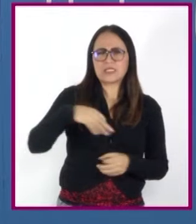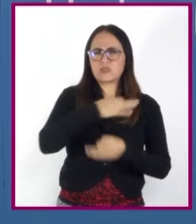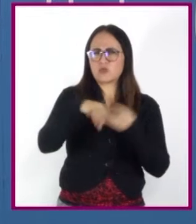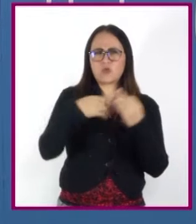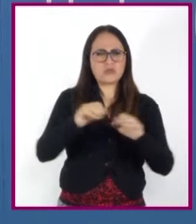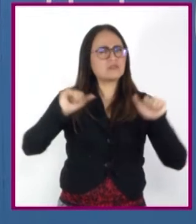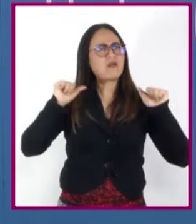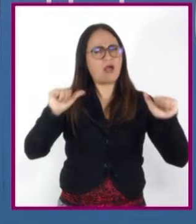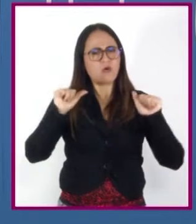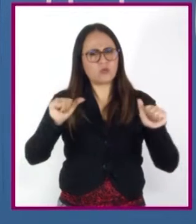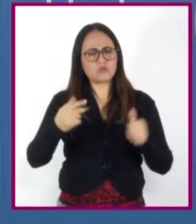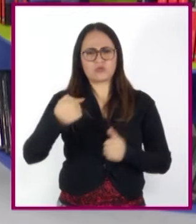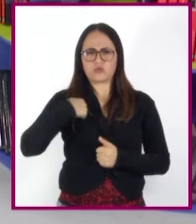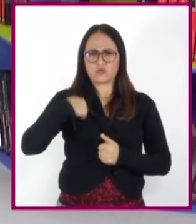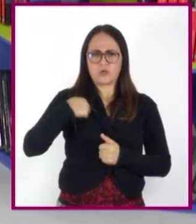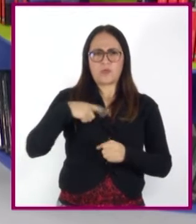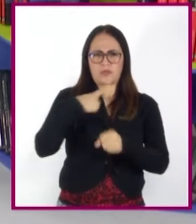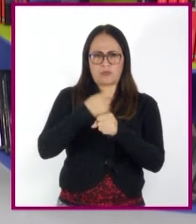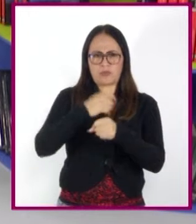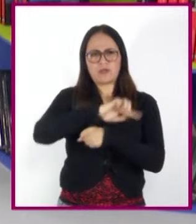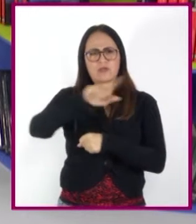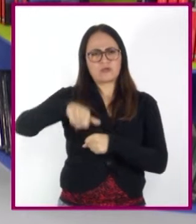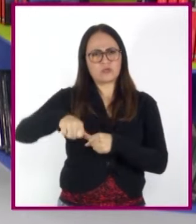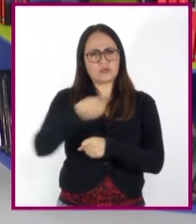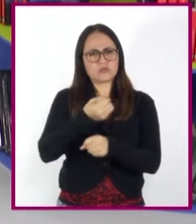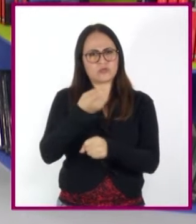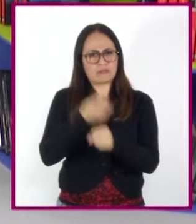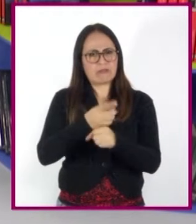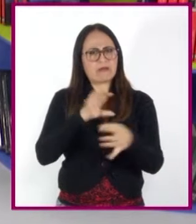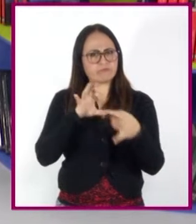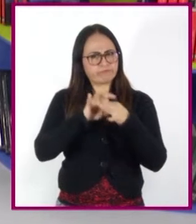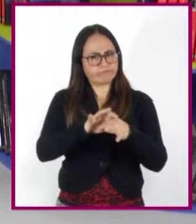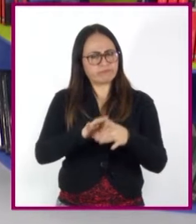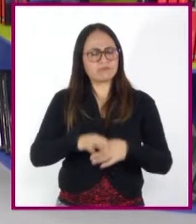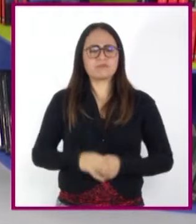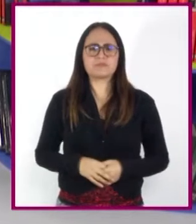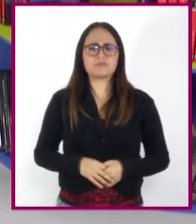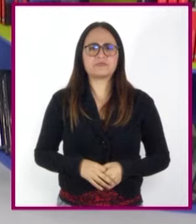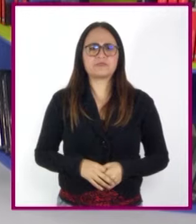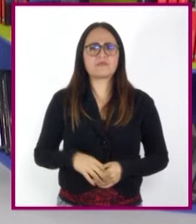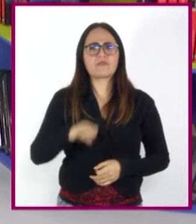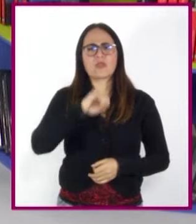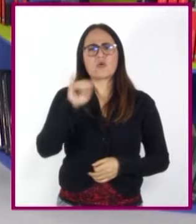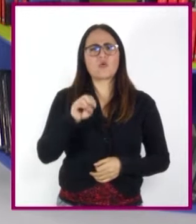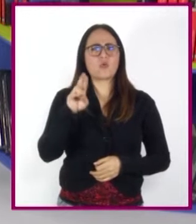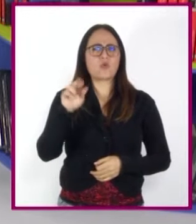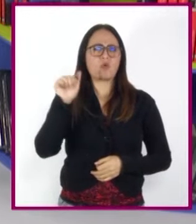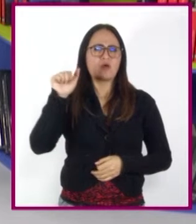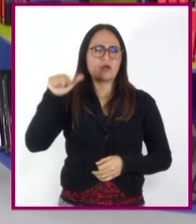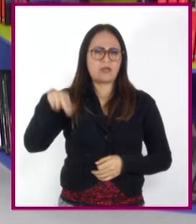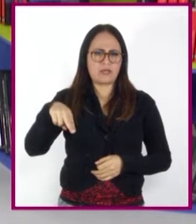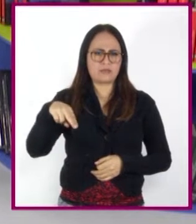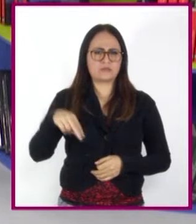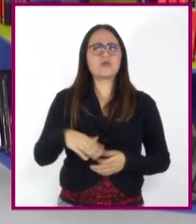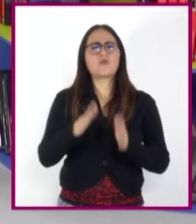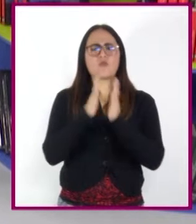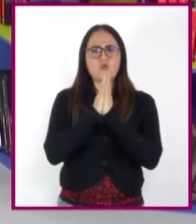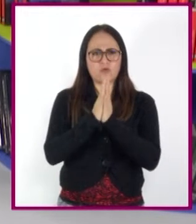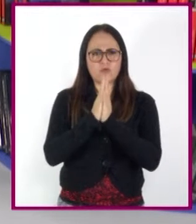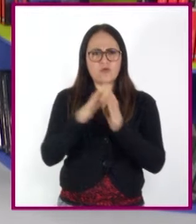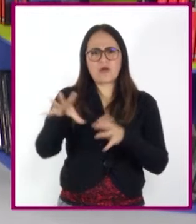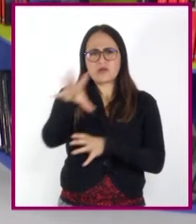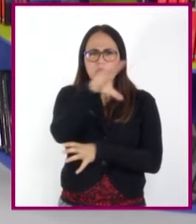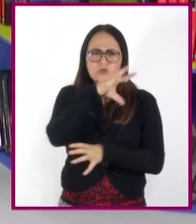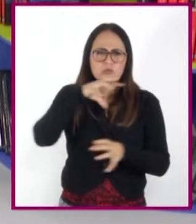y nosotros mismos. En este sentido, Juan Carlos, ¿podrías explicarnos qué es la inclusión social?